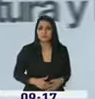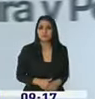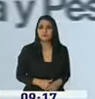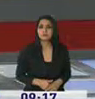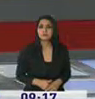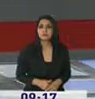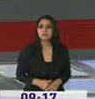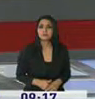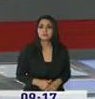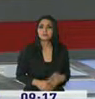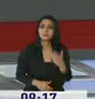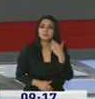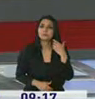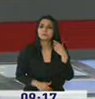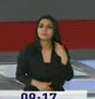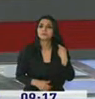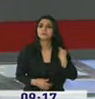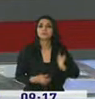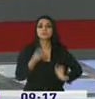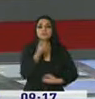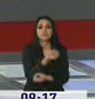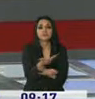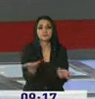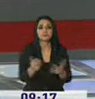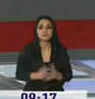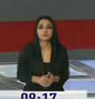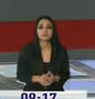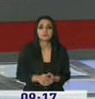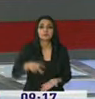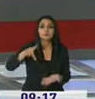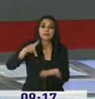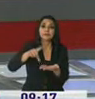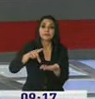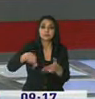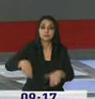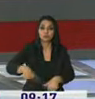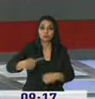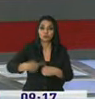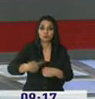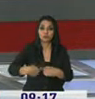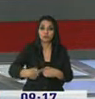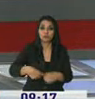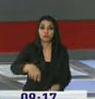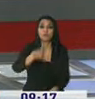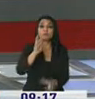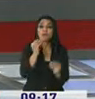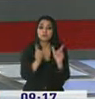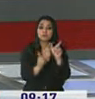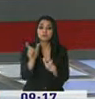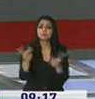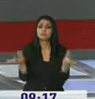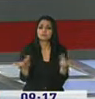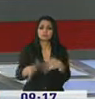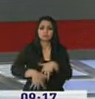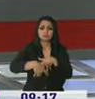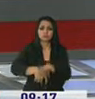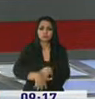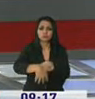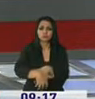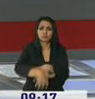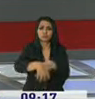Aldaz. Vamos a contarles ahora que en el distrito metropolitano, en la ciudad de Quito, cientos de personas se movilizaron